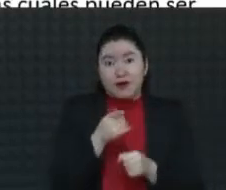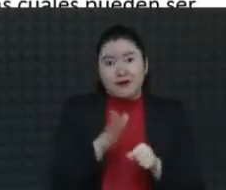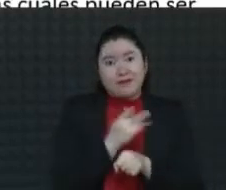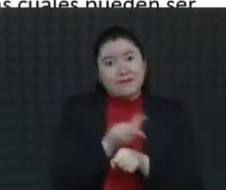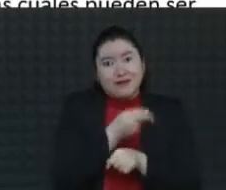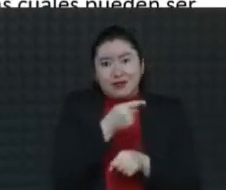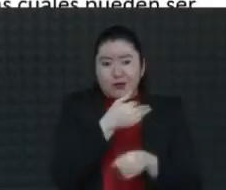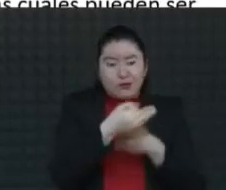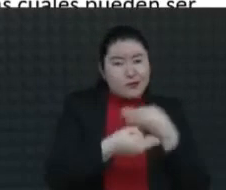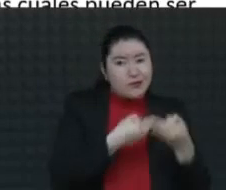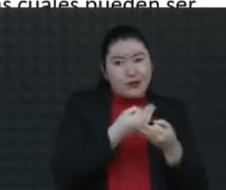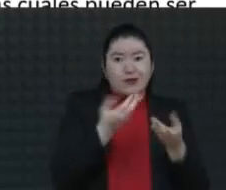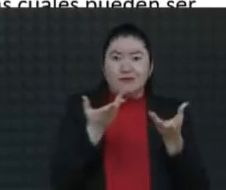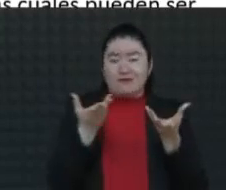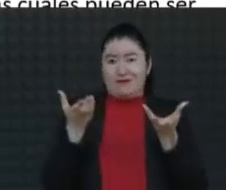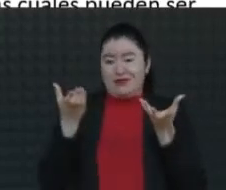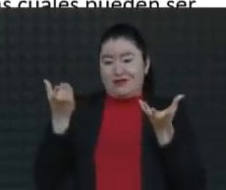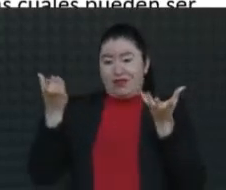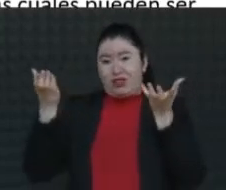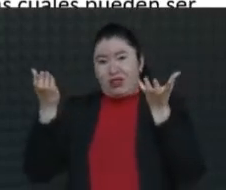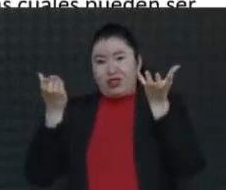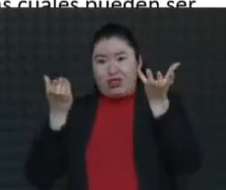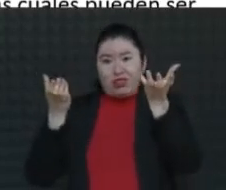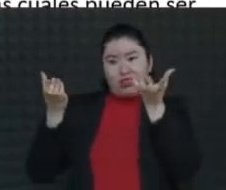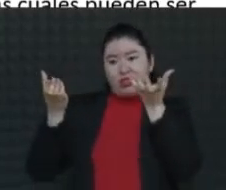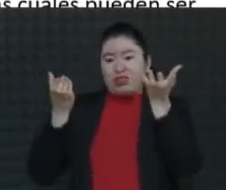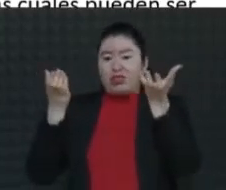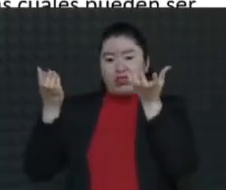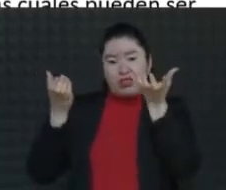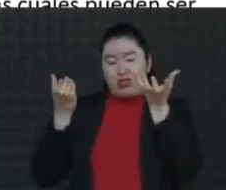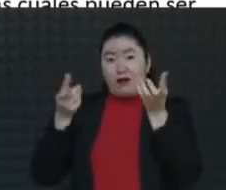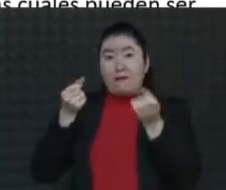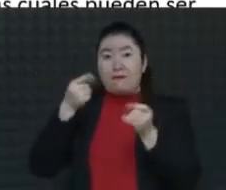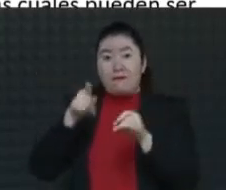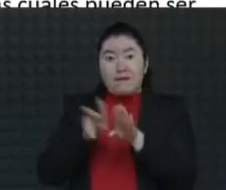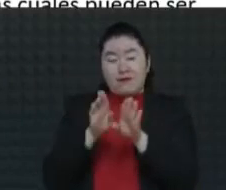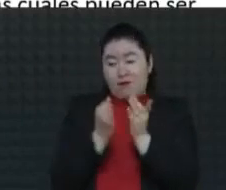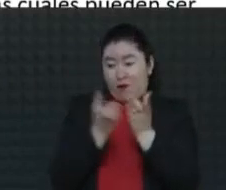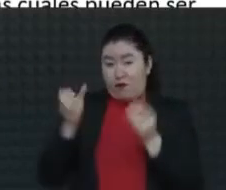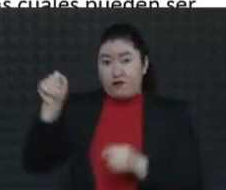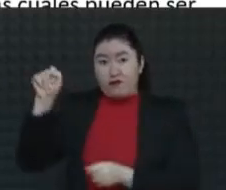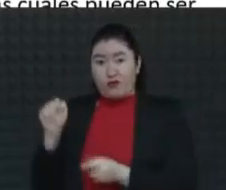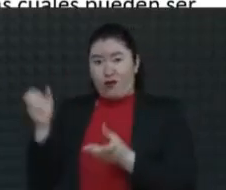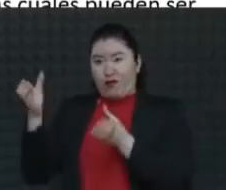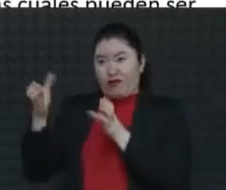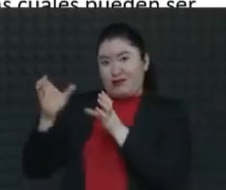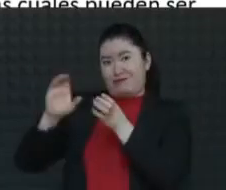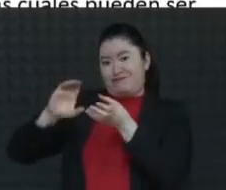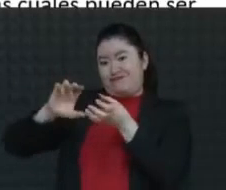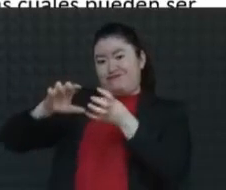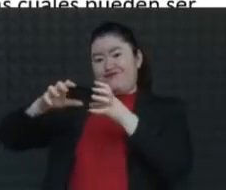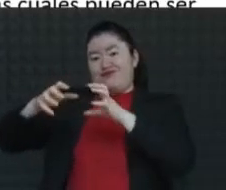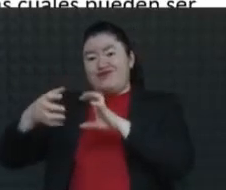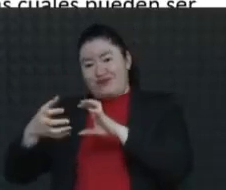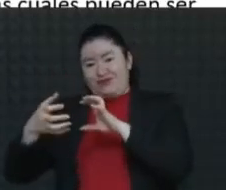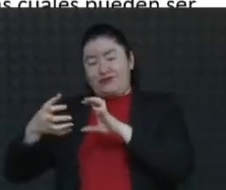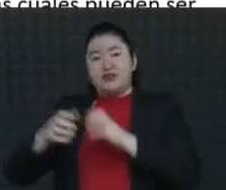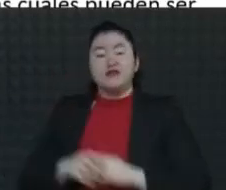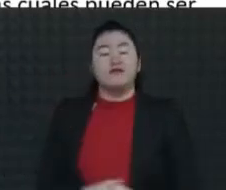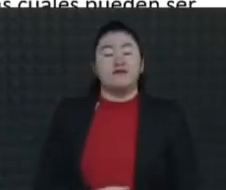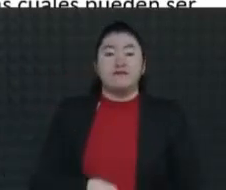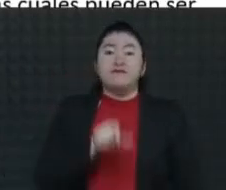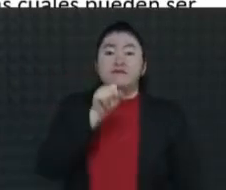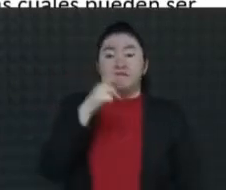pandeo lateral de las vigas principales y el pandeo torsional lateral de la viga sur. Asimismo, como parte